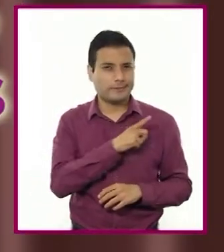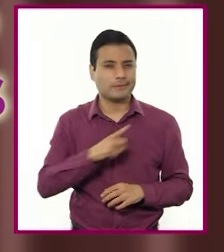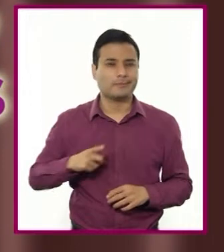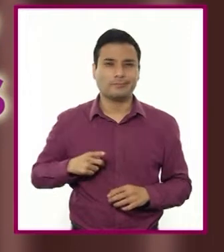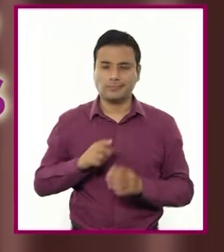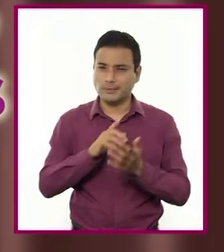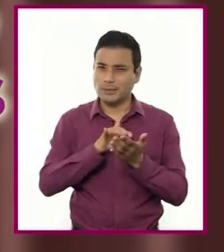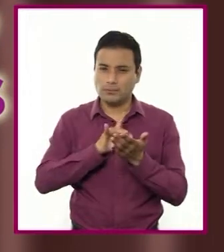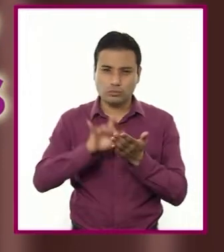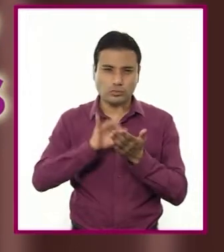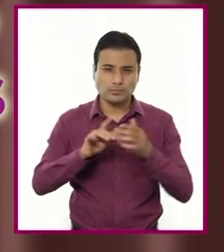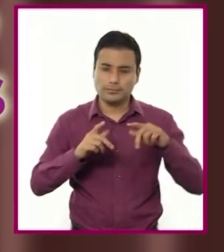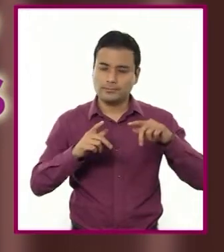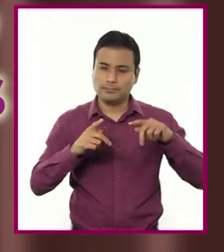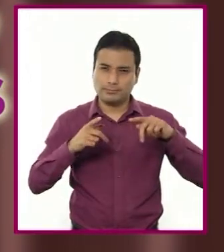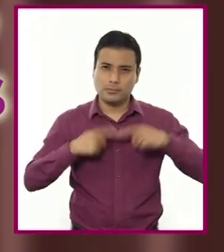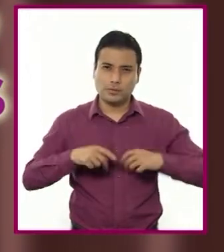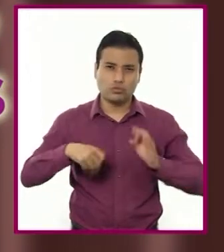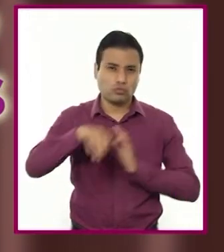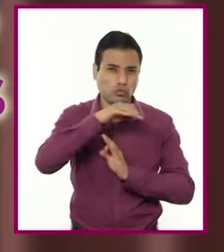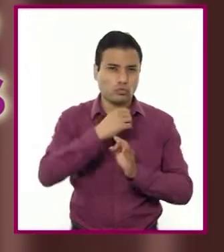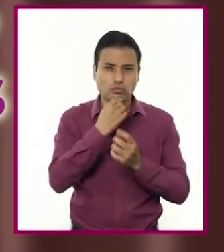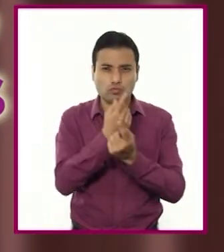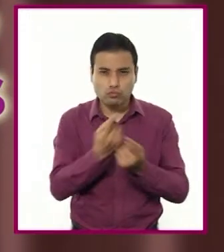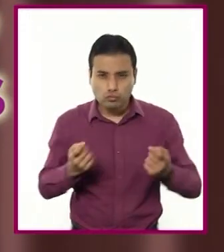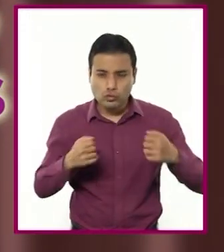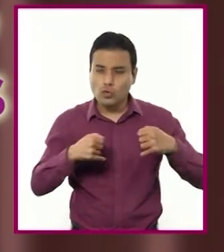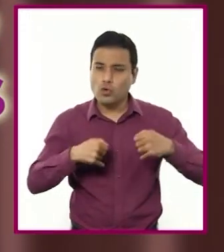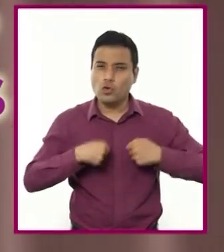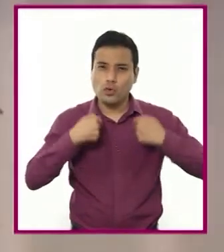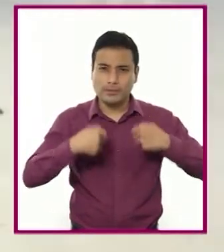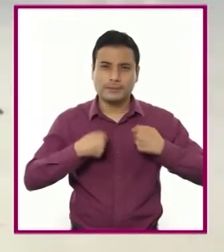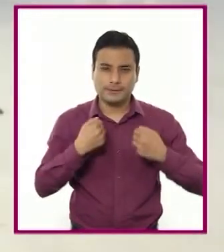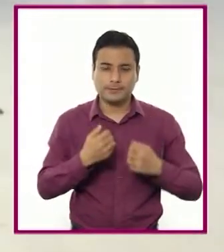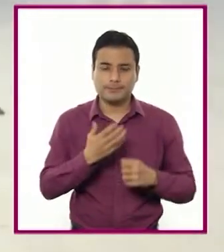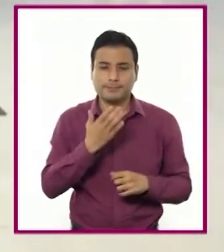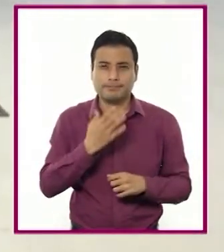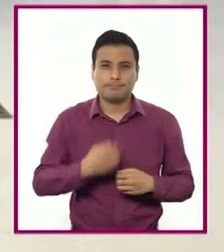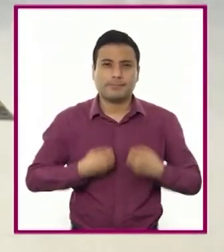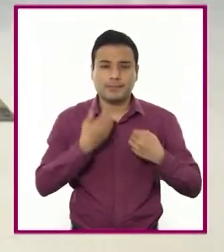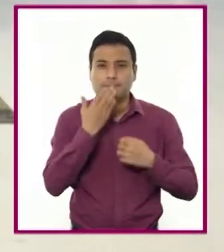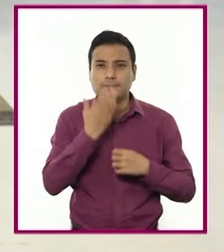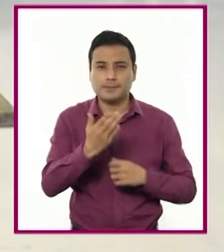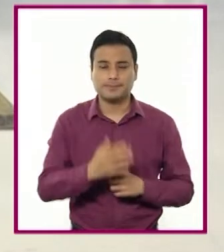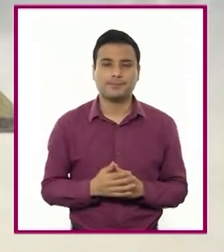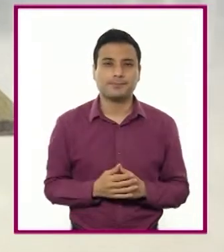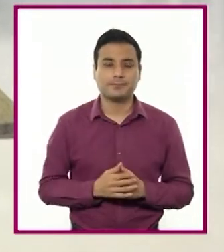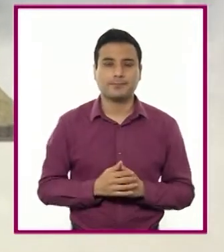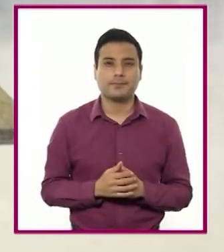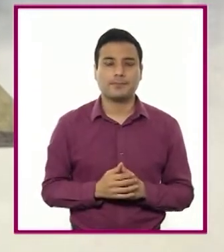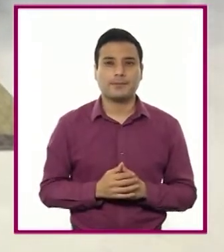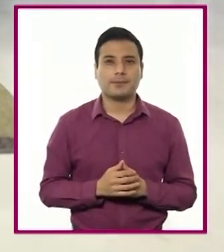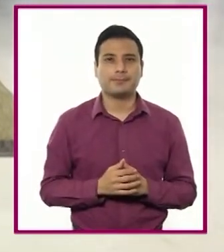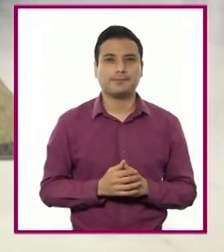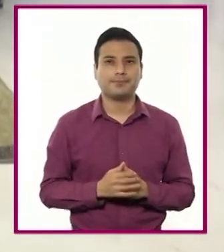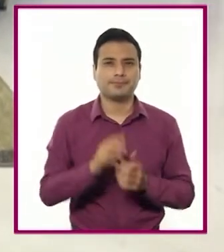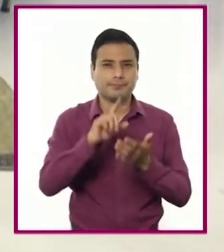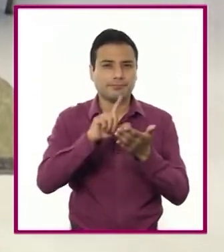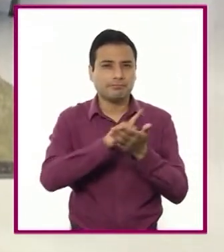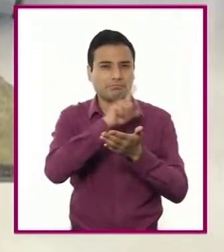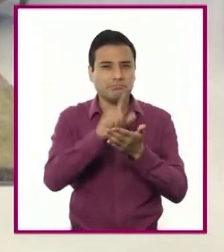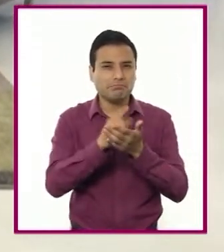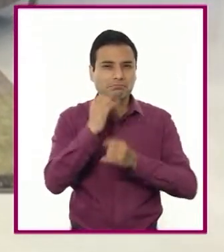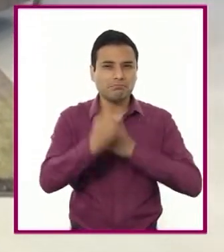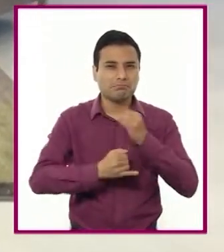todo momento el bienestar integral de niñas, niños y adolescentes. ¿Qué instrumentos jurídicos internacionales protegen